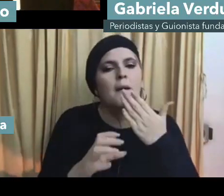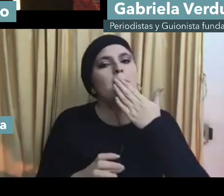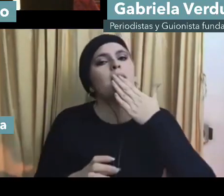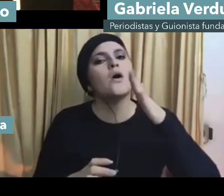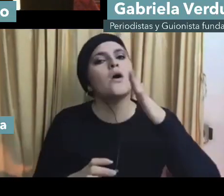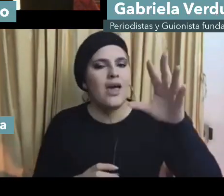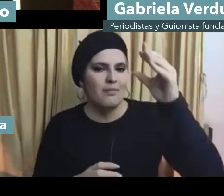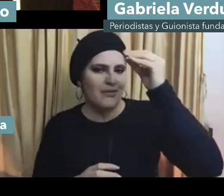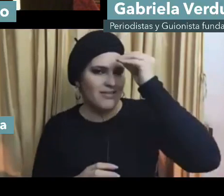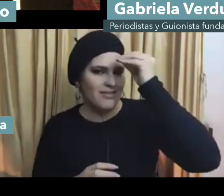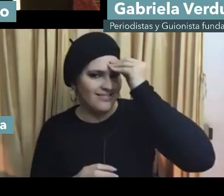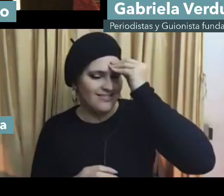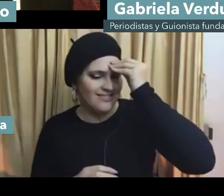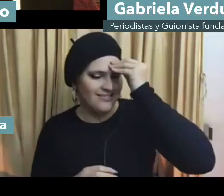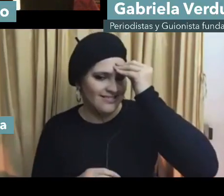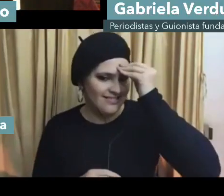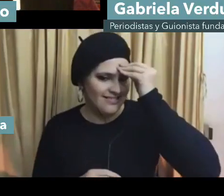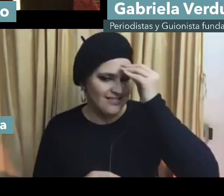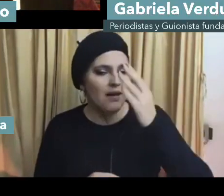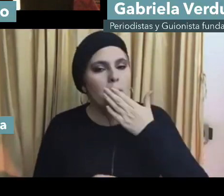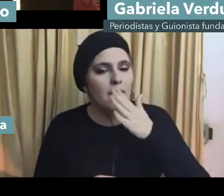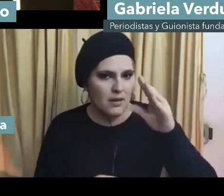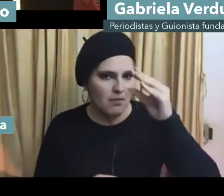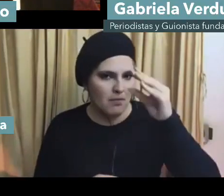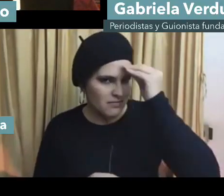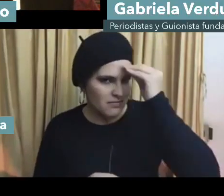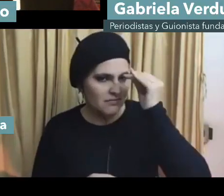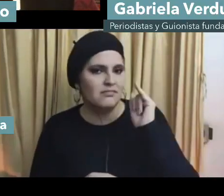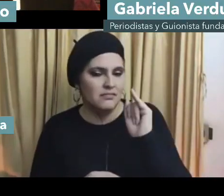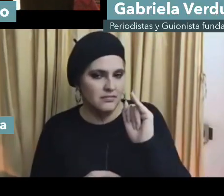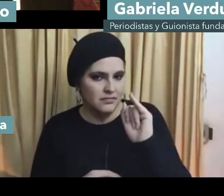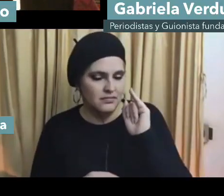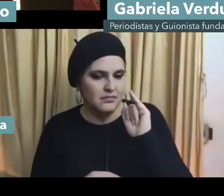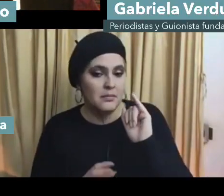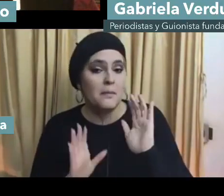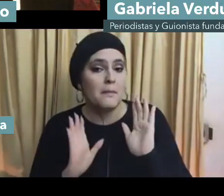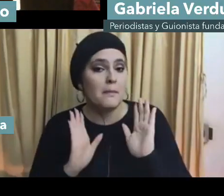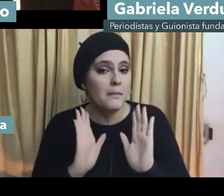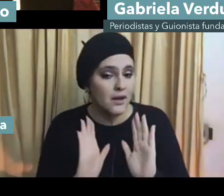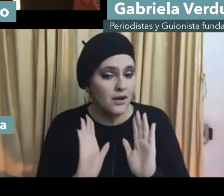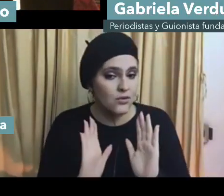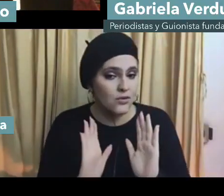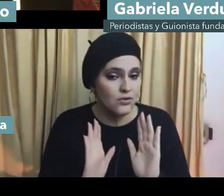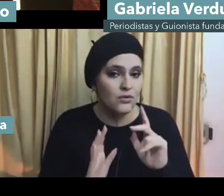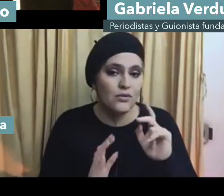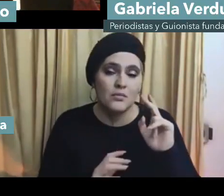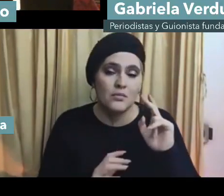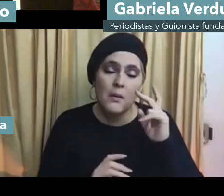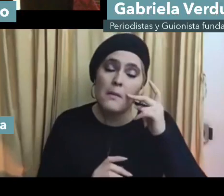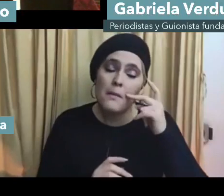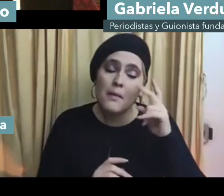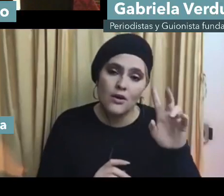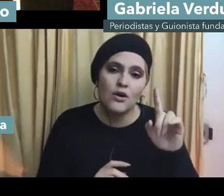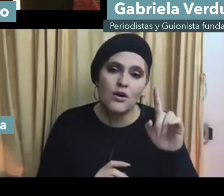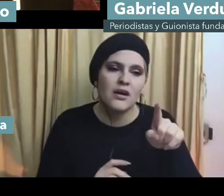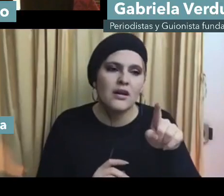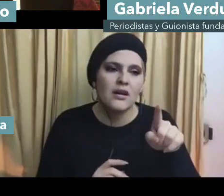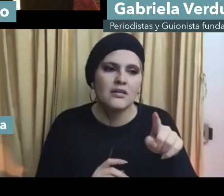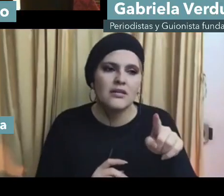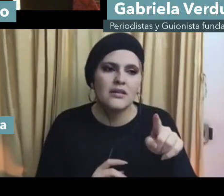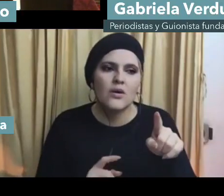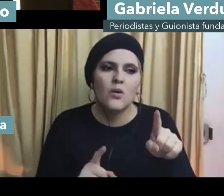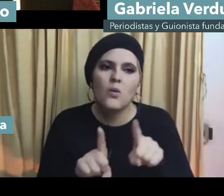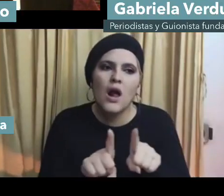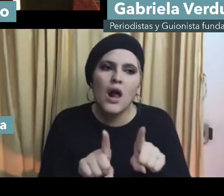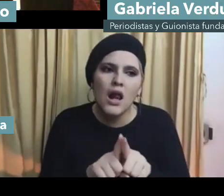mejor aprendida, pero como conversamos, con un alto costo emocional y de ansiedad.